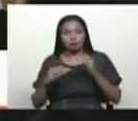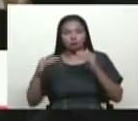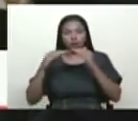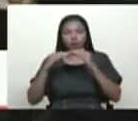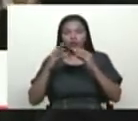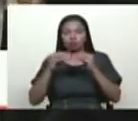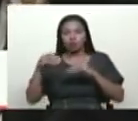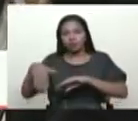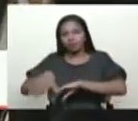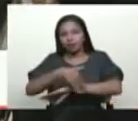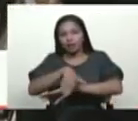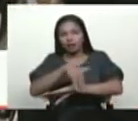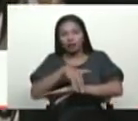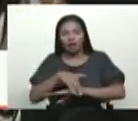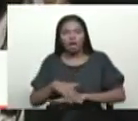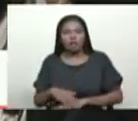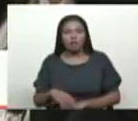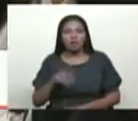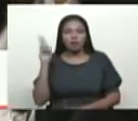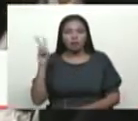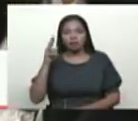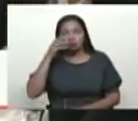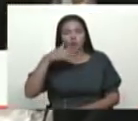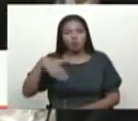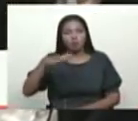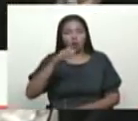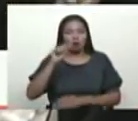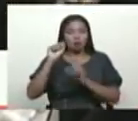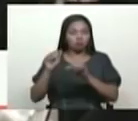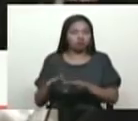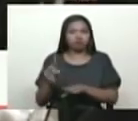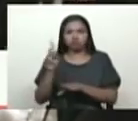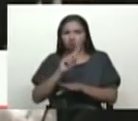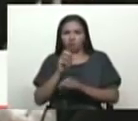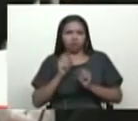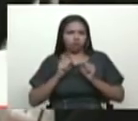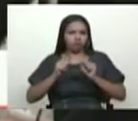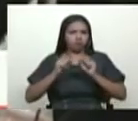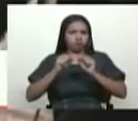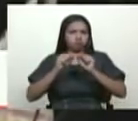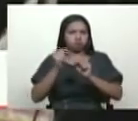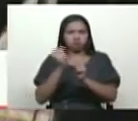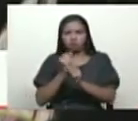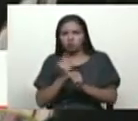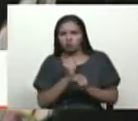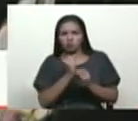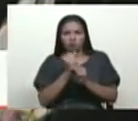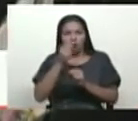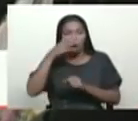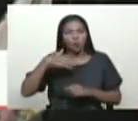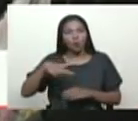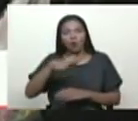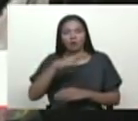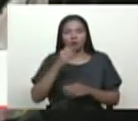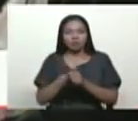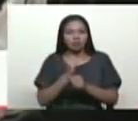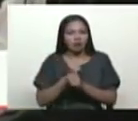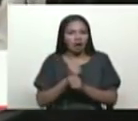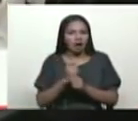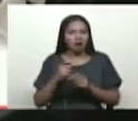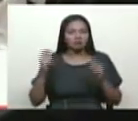las calles, la Venezuela de un pueblo que no se rinde, la Venezuela de un pueblo que trabaja, que